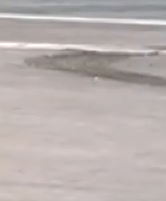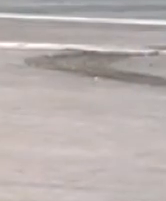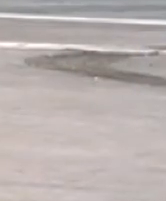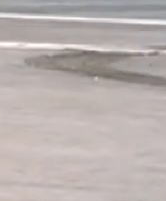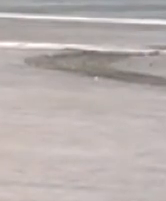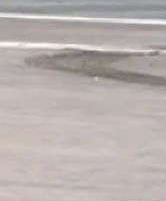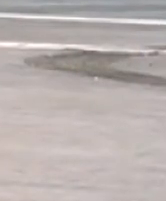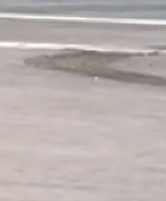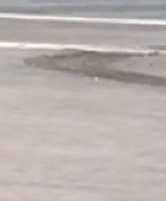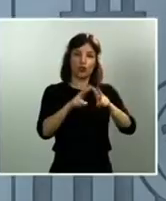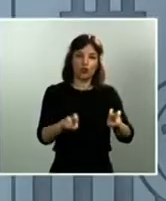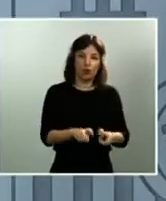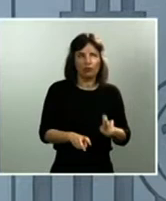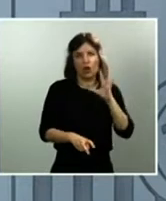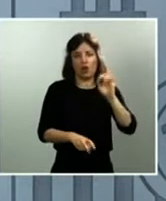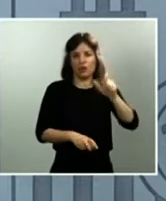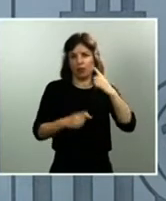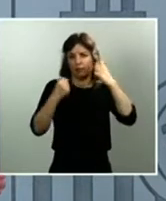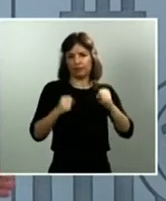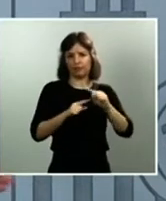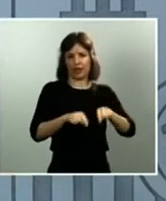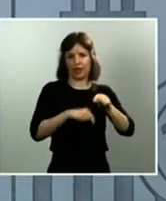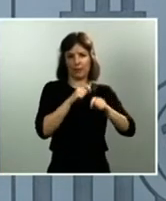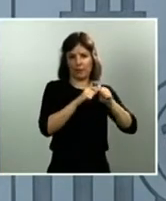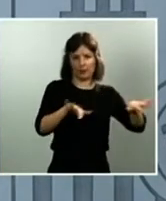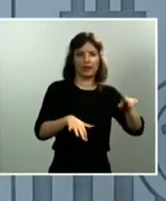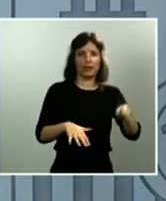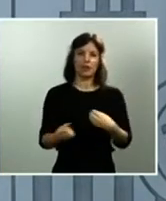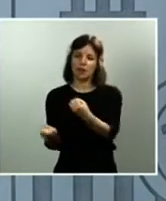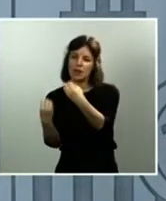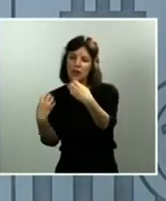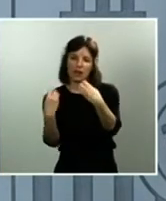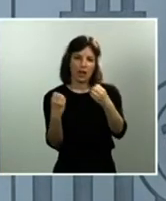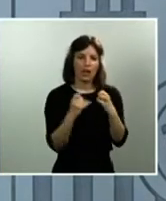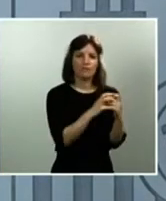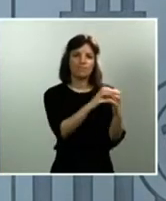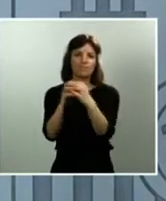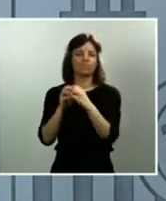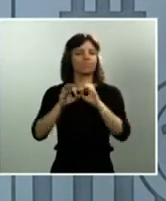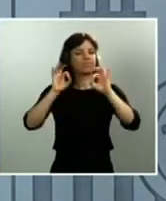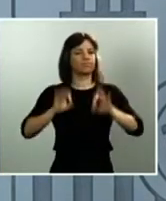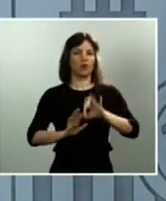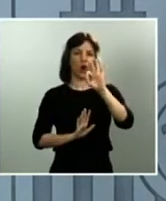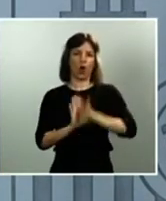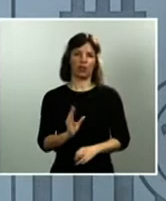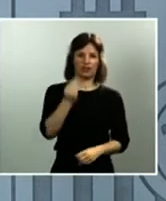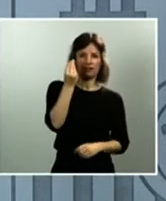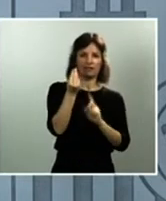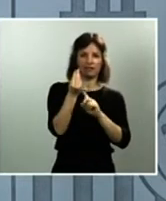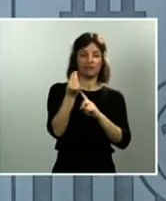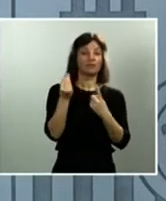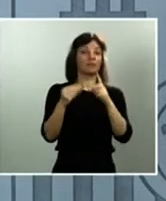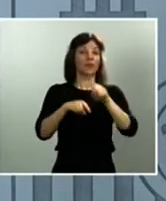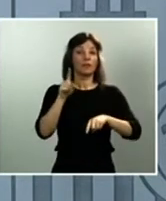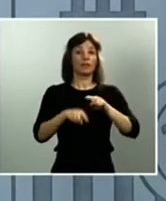orden esté lista para este sábado. Y hemos ya ultimado una orden en este sentido que, si el Consejo de Ministros mañana